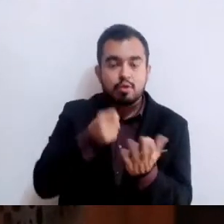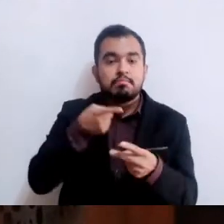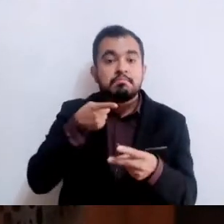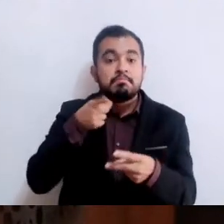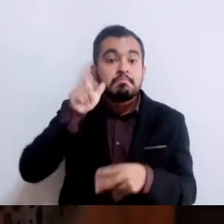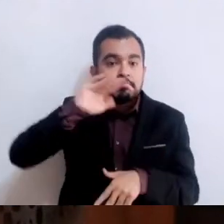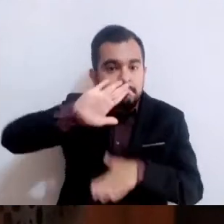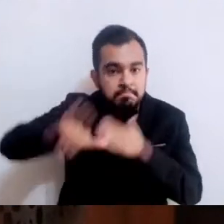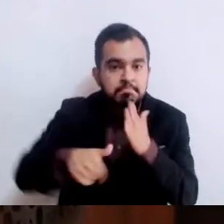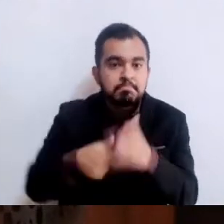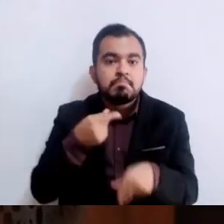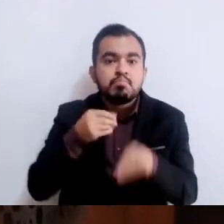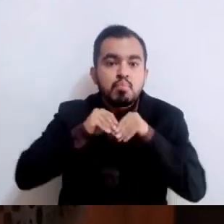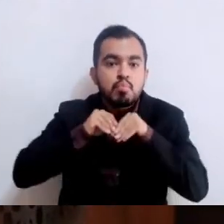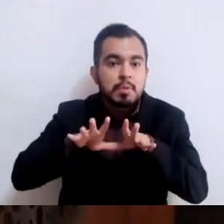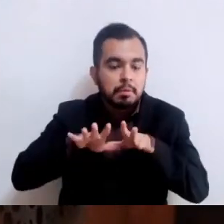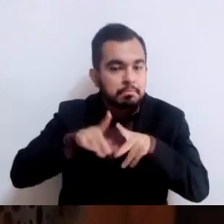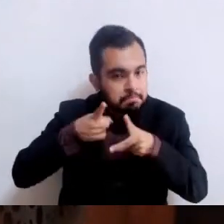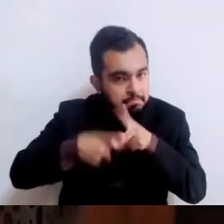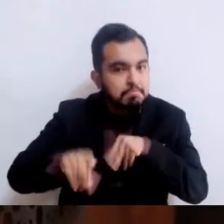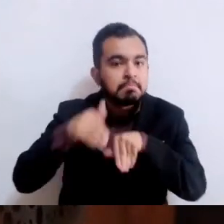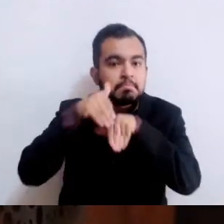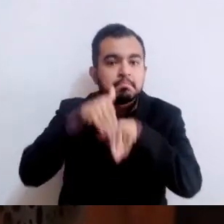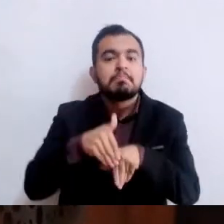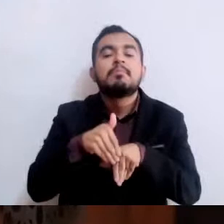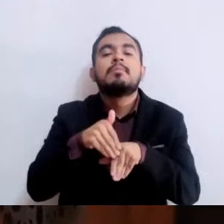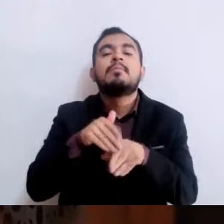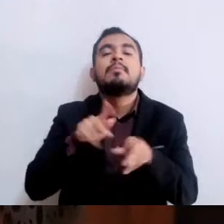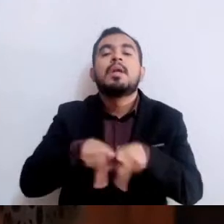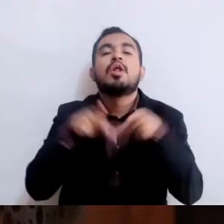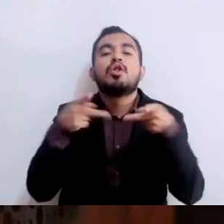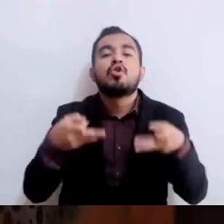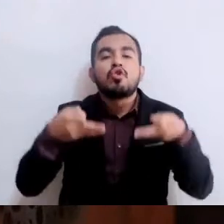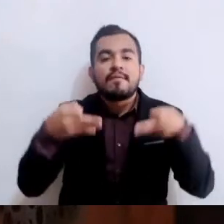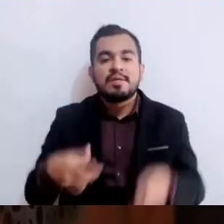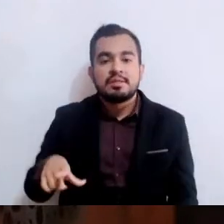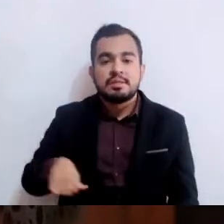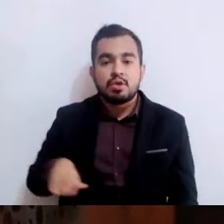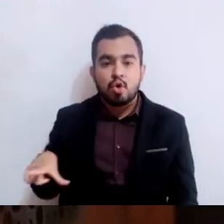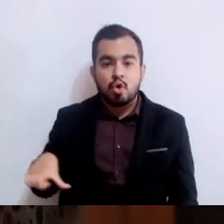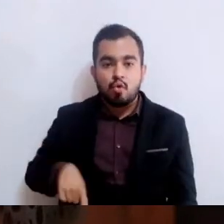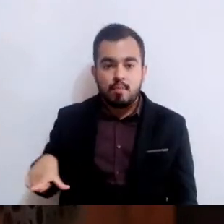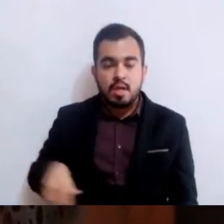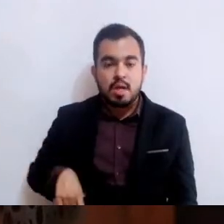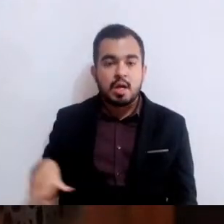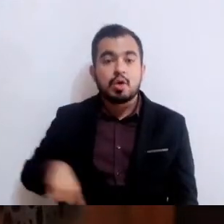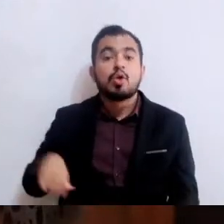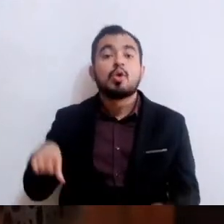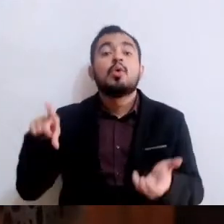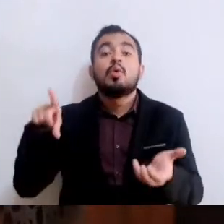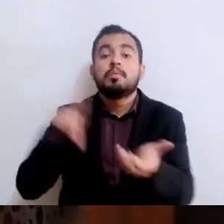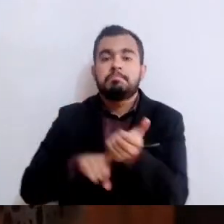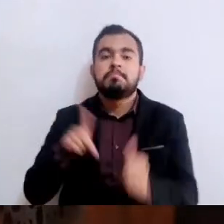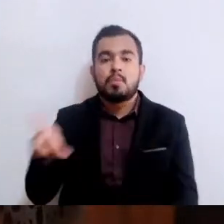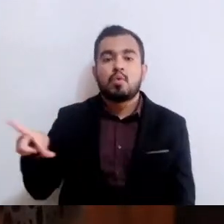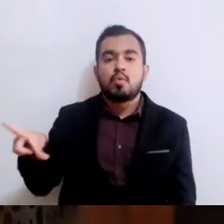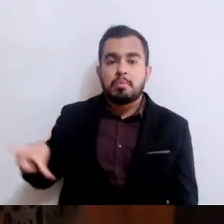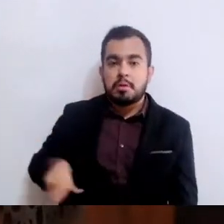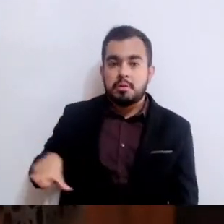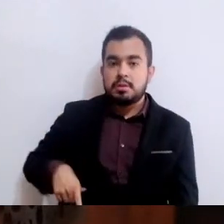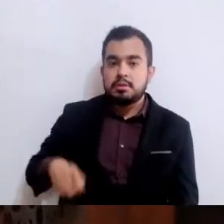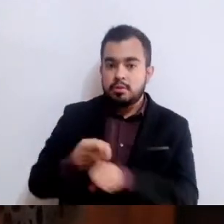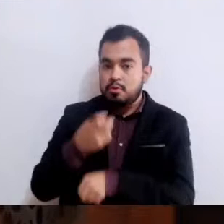siguiente de su publicación en el periódico oficial Gaceta de Gobierno. Lo tendrá por entendido el gobernador del Estado de